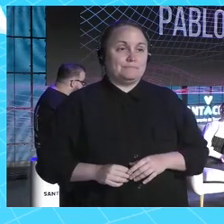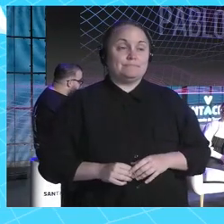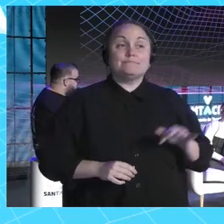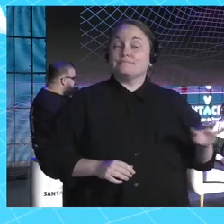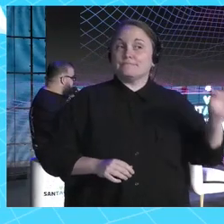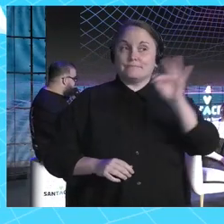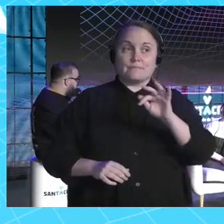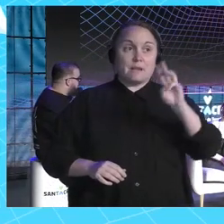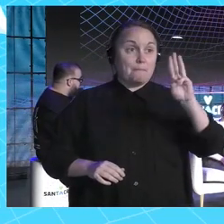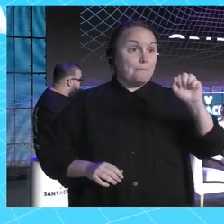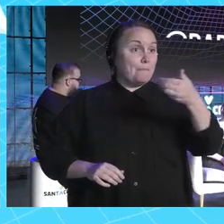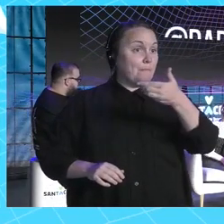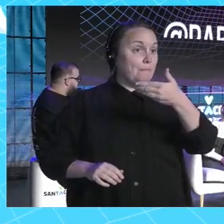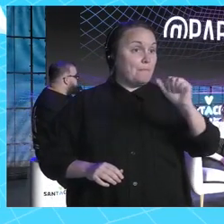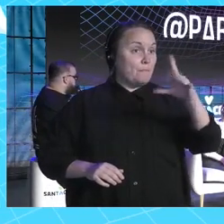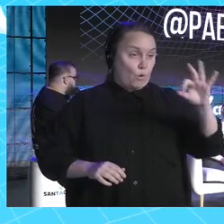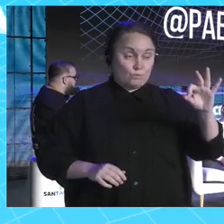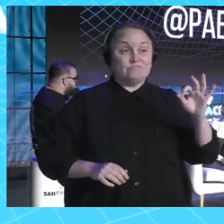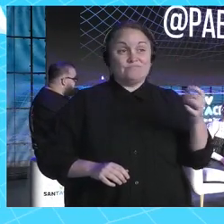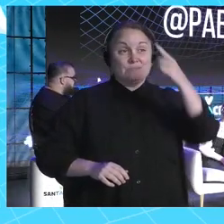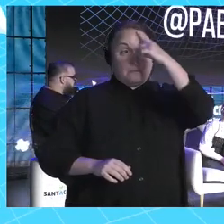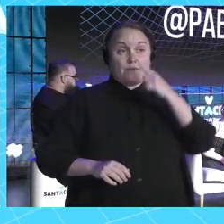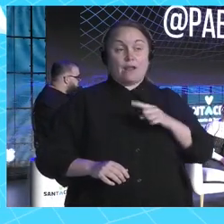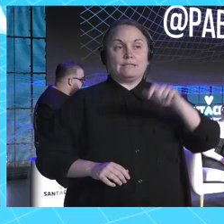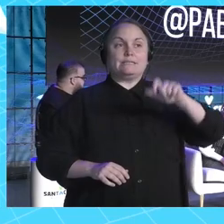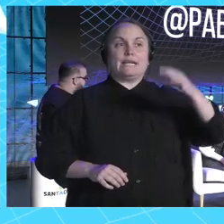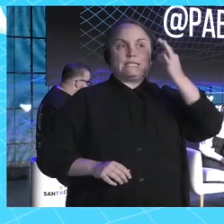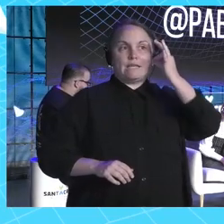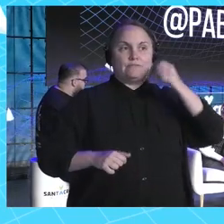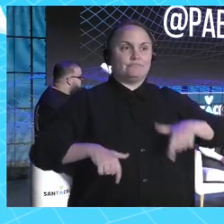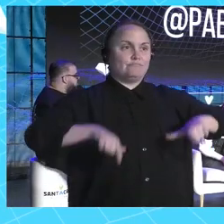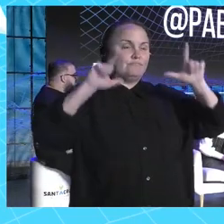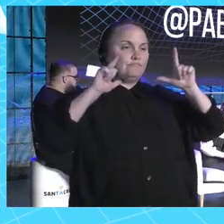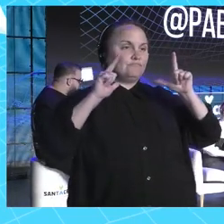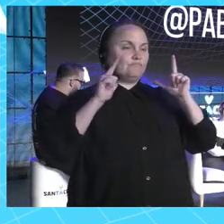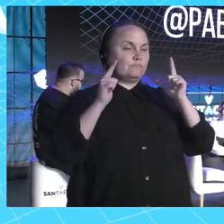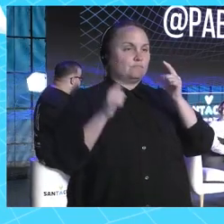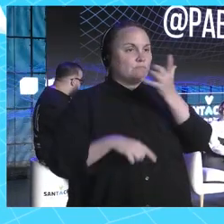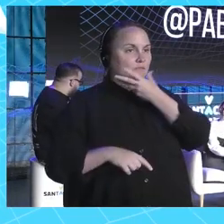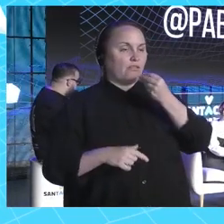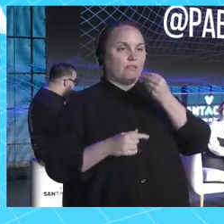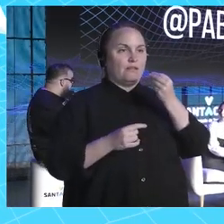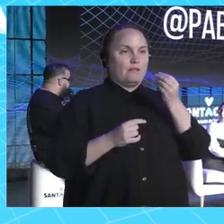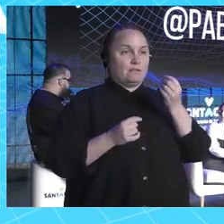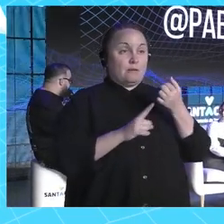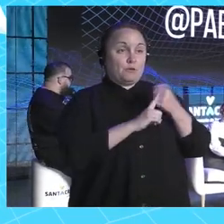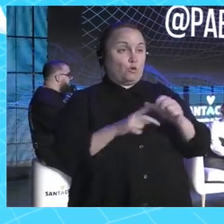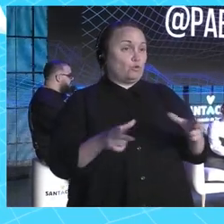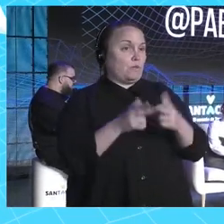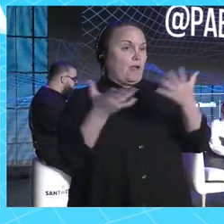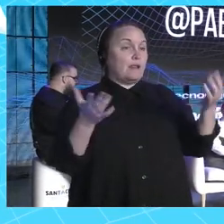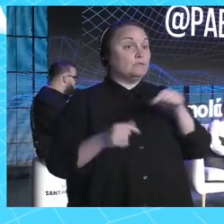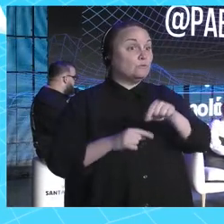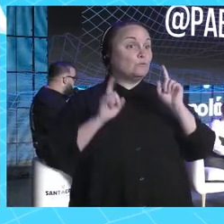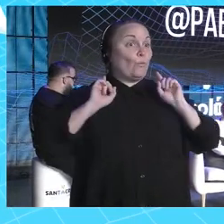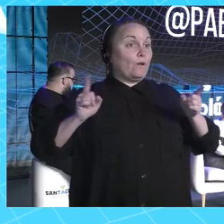en tu caso Pablo que a lo mejor el perfil de las chicas Pues precisamente por esa exposición estética o esa presión social en tu caso que al fin y al cabo